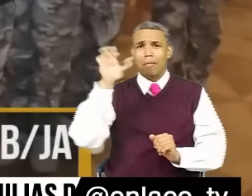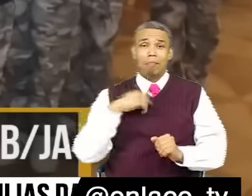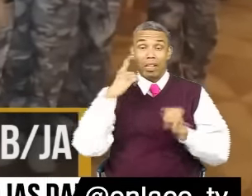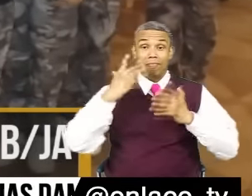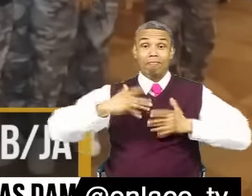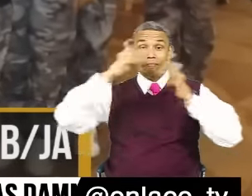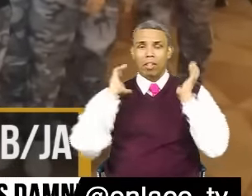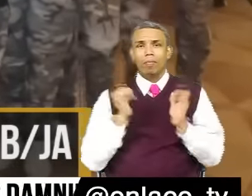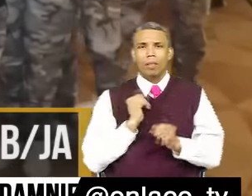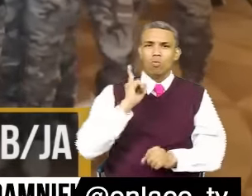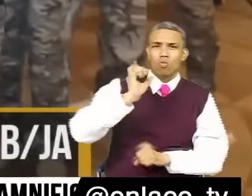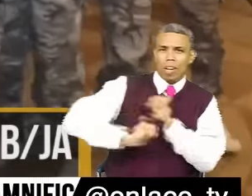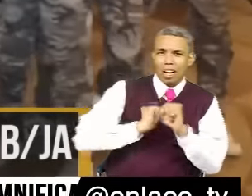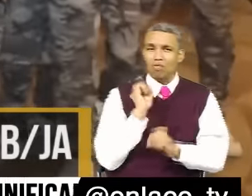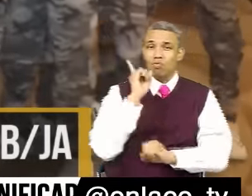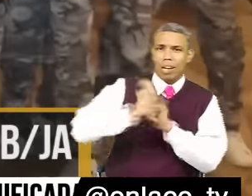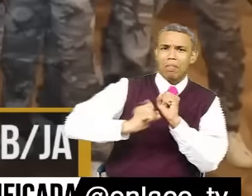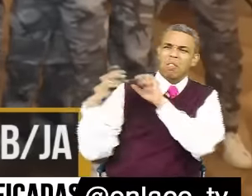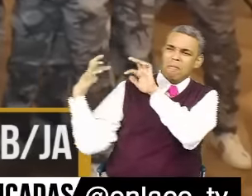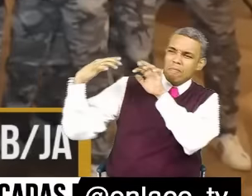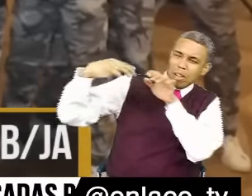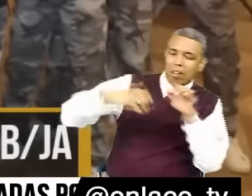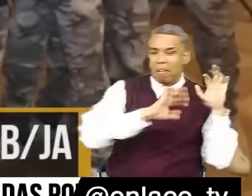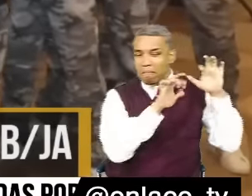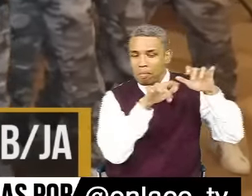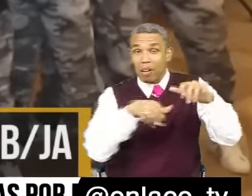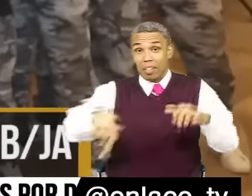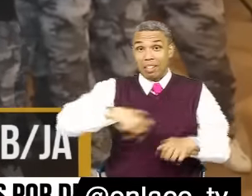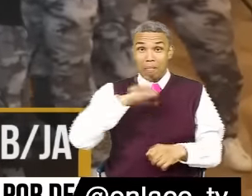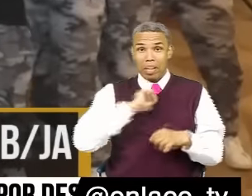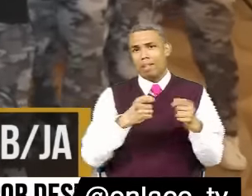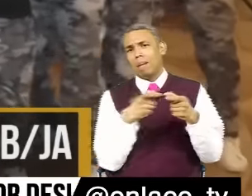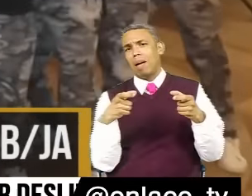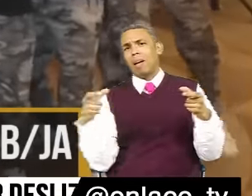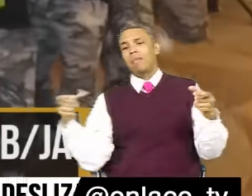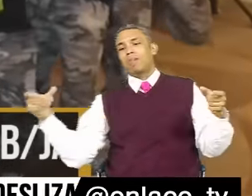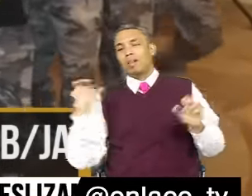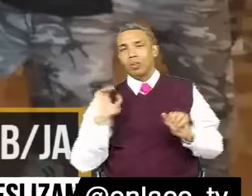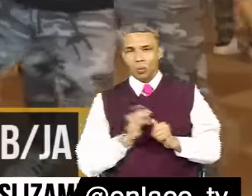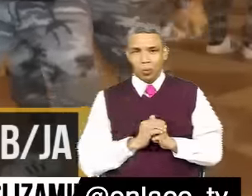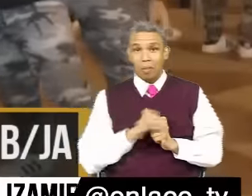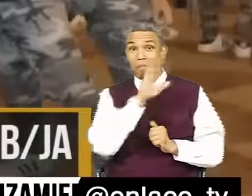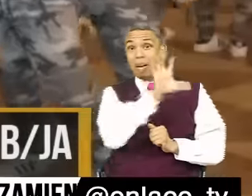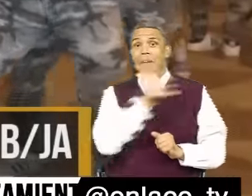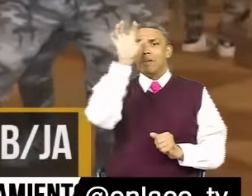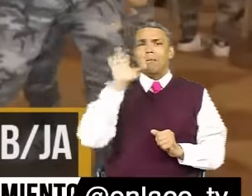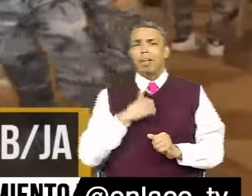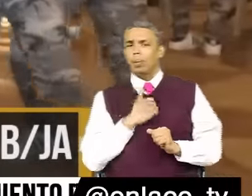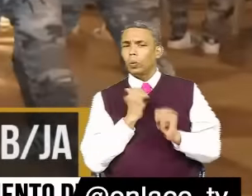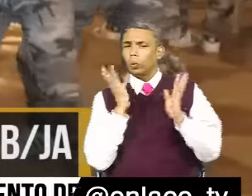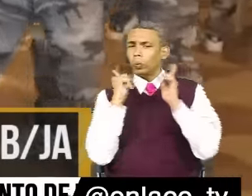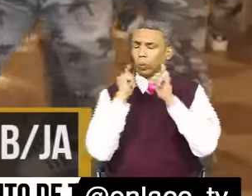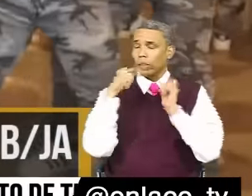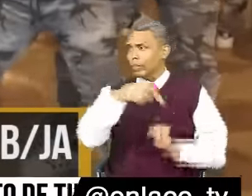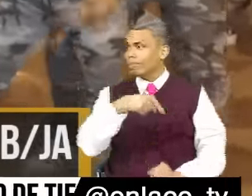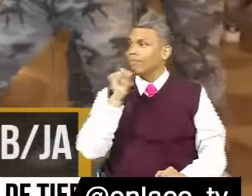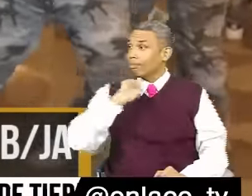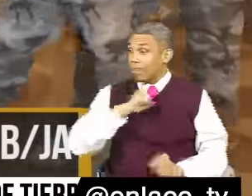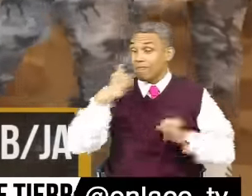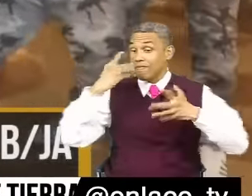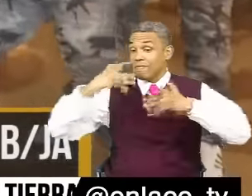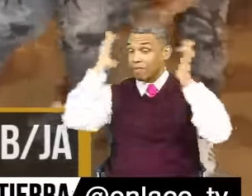el festival sigue creciendo y le da la oportunidad a Barranca Bermeja de que siga siendo mencionada en diferentes sectores, en esta oportunidad